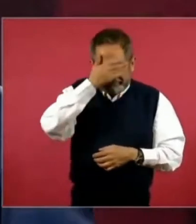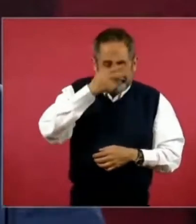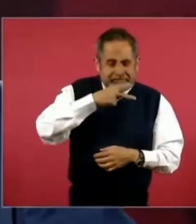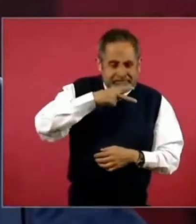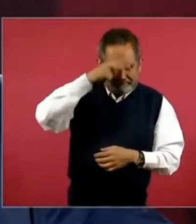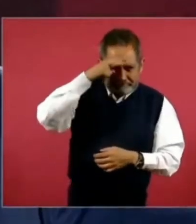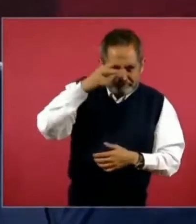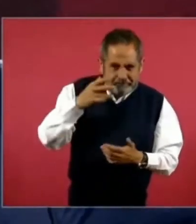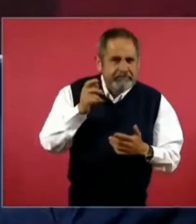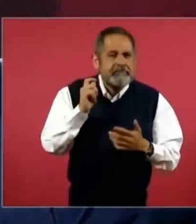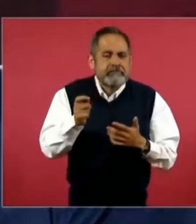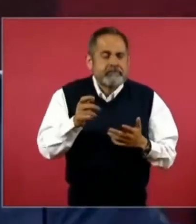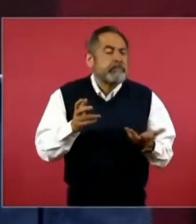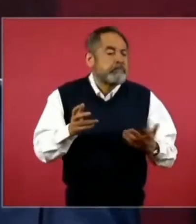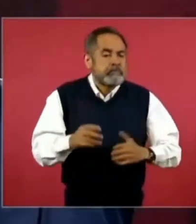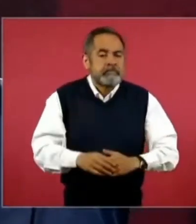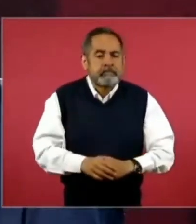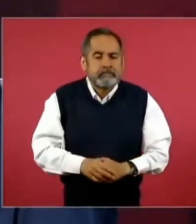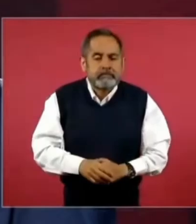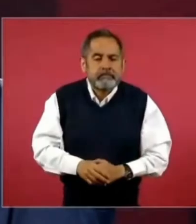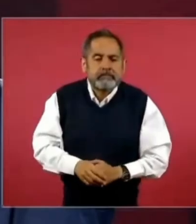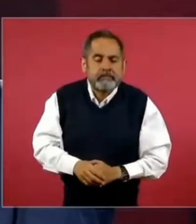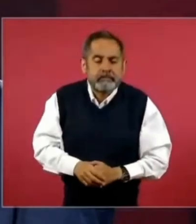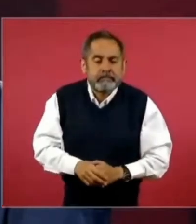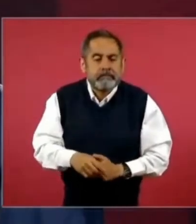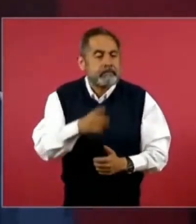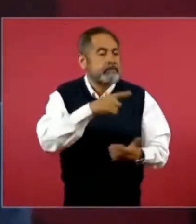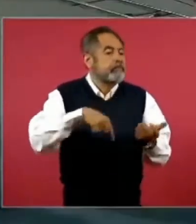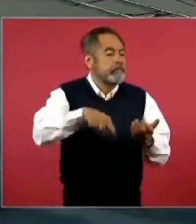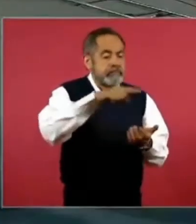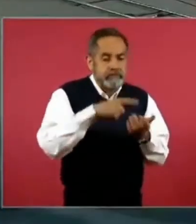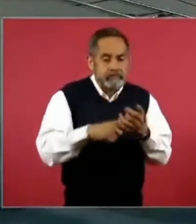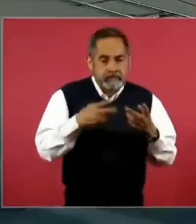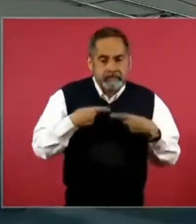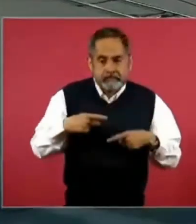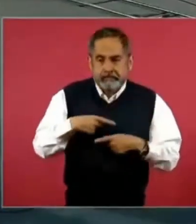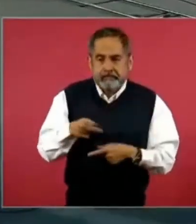pues se piensa que el ignorante es